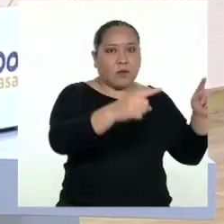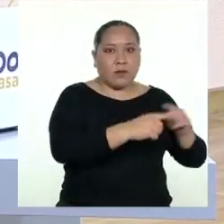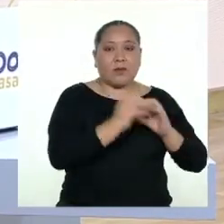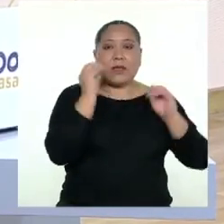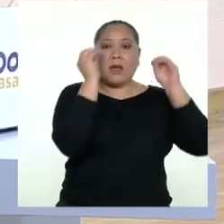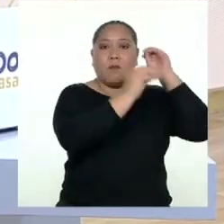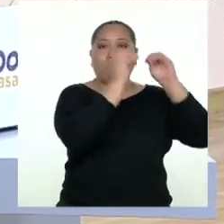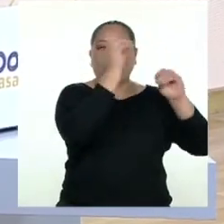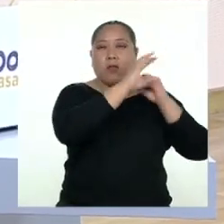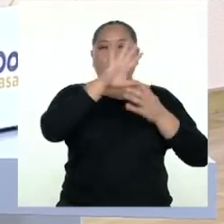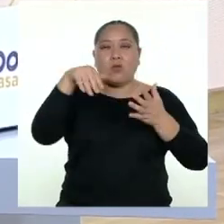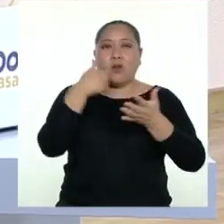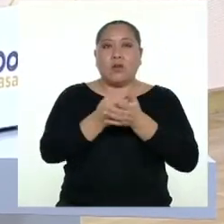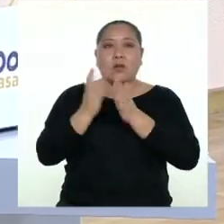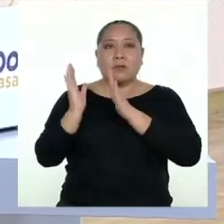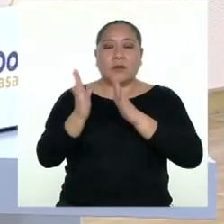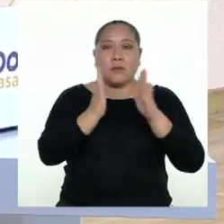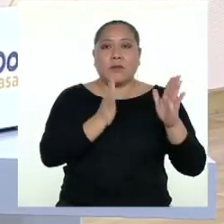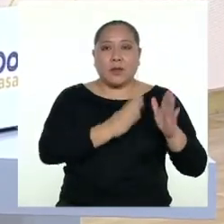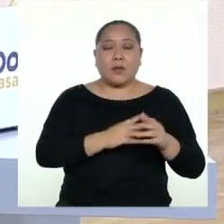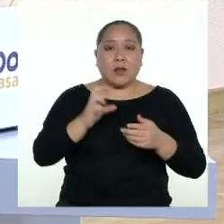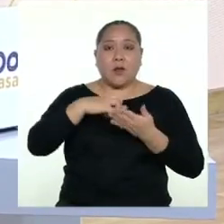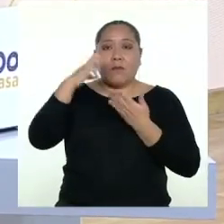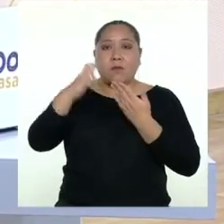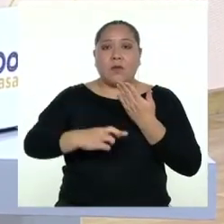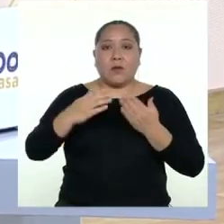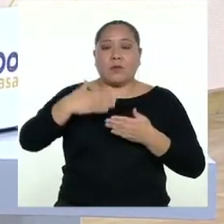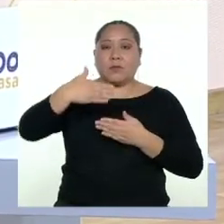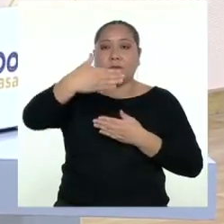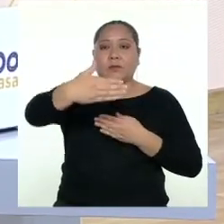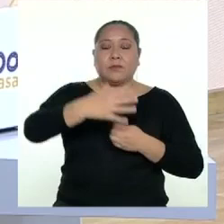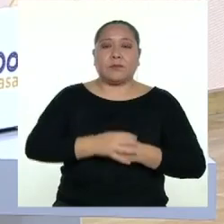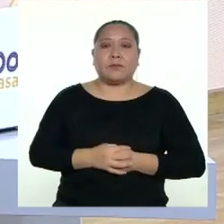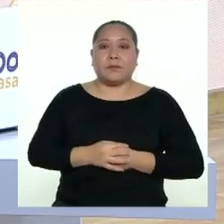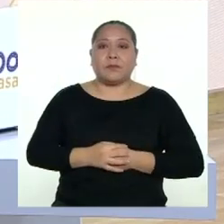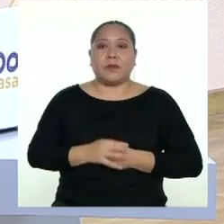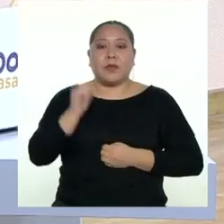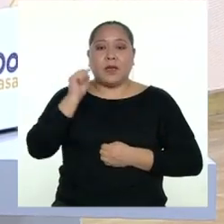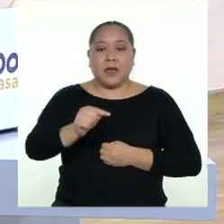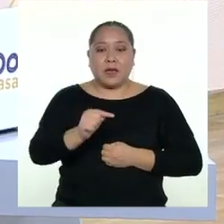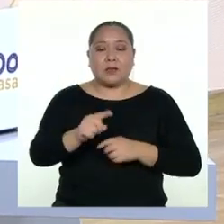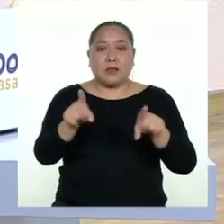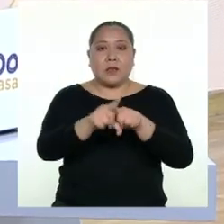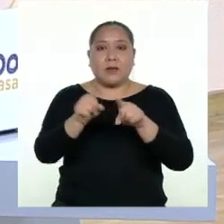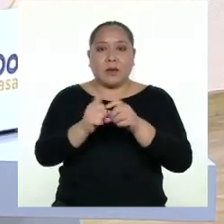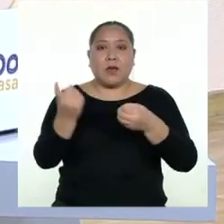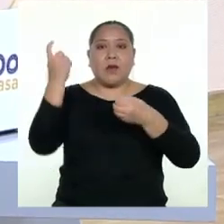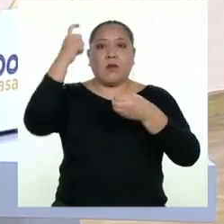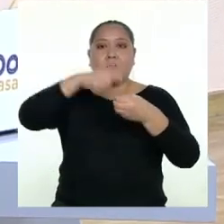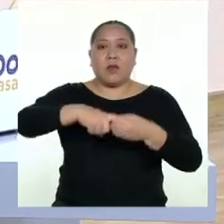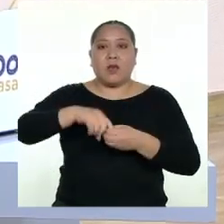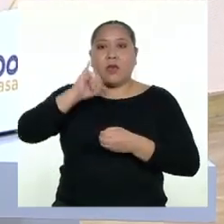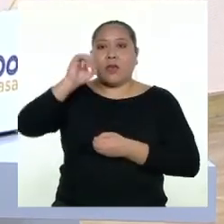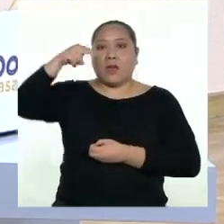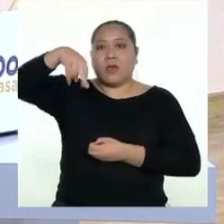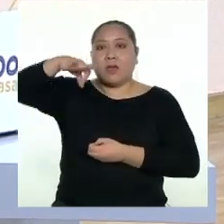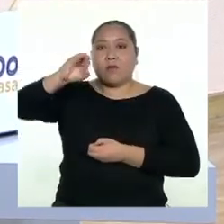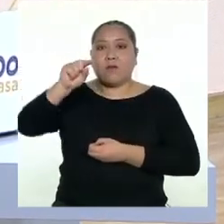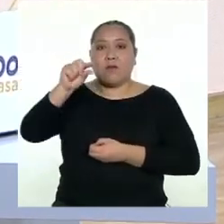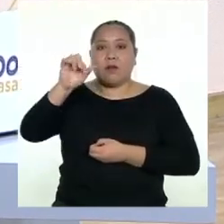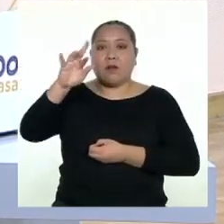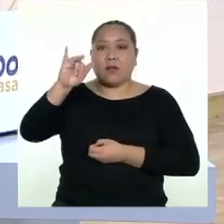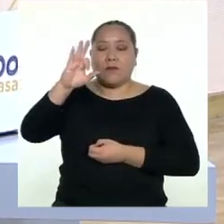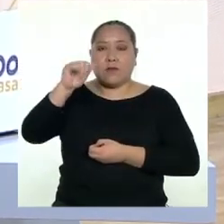contener todas las actividades que realicemos en los programas de las diversas áreas, lo cual incluye nuestra infografía.